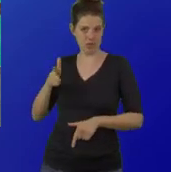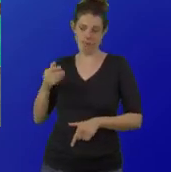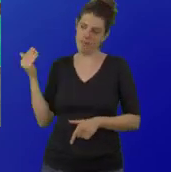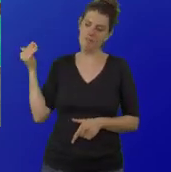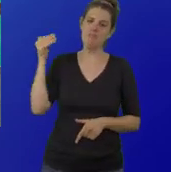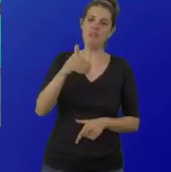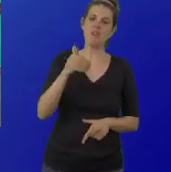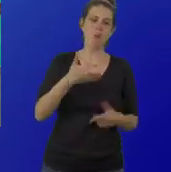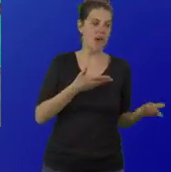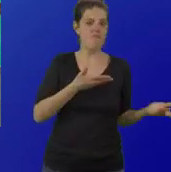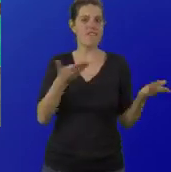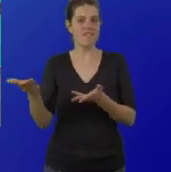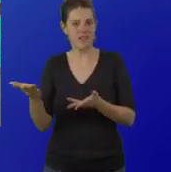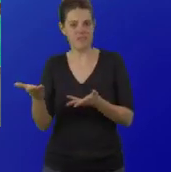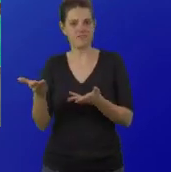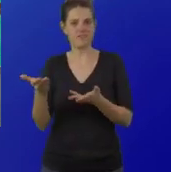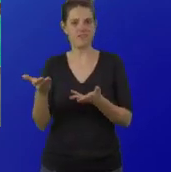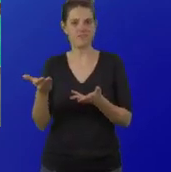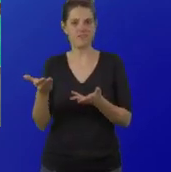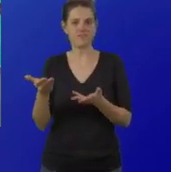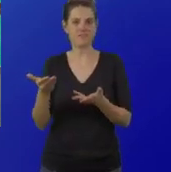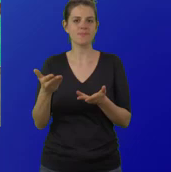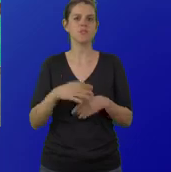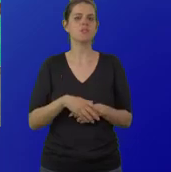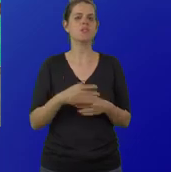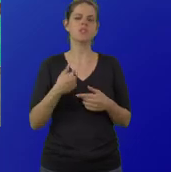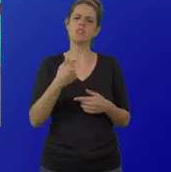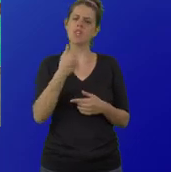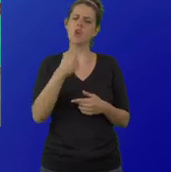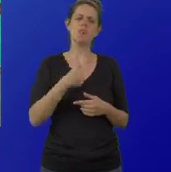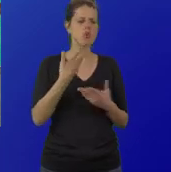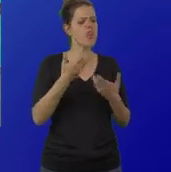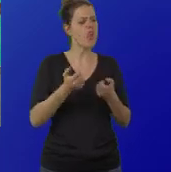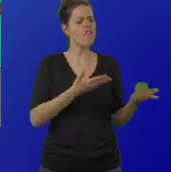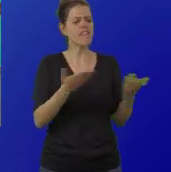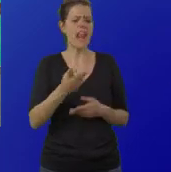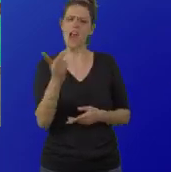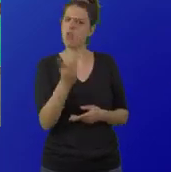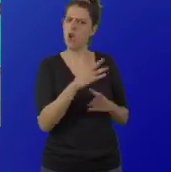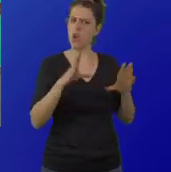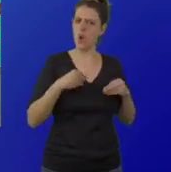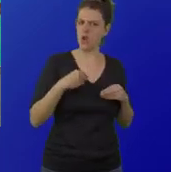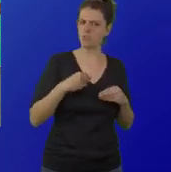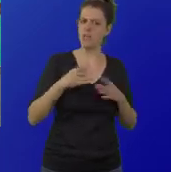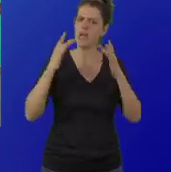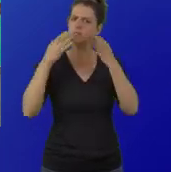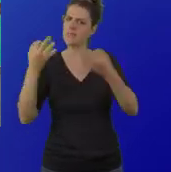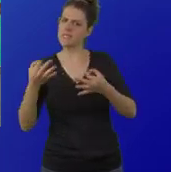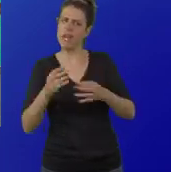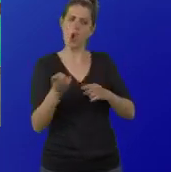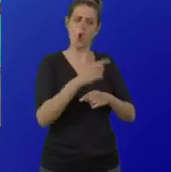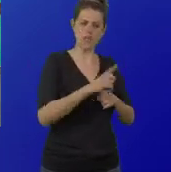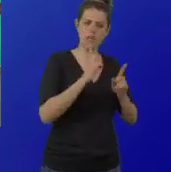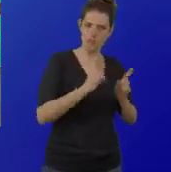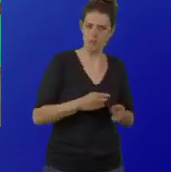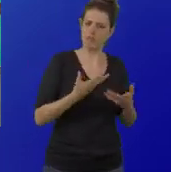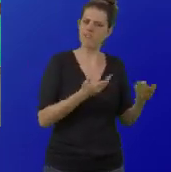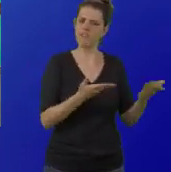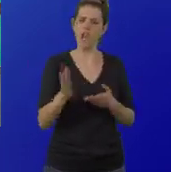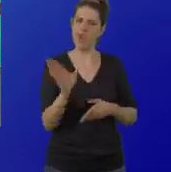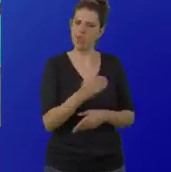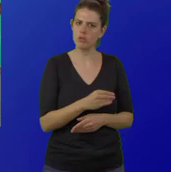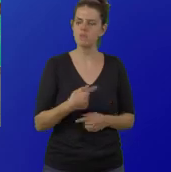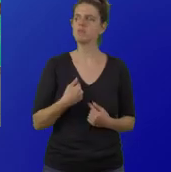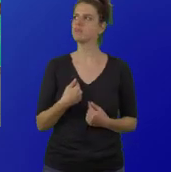nos vino a invitar. Y nos dijo, pero te quiero invitar a las dos escuelas. Cuando empezamos a ver que podíamos